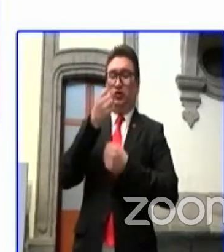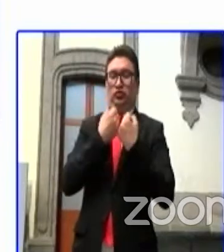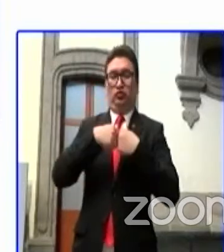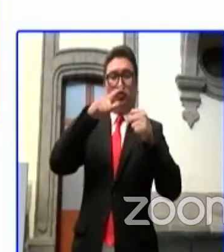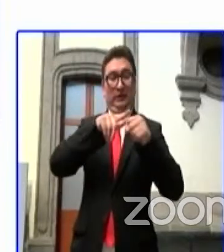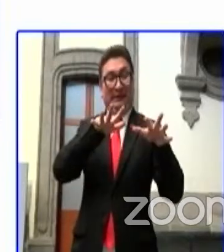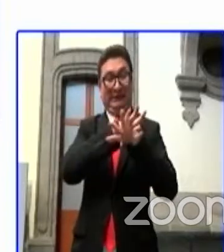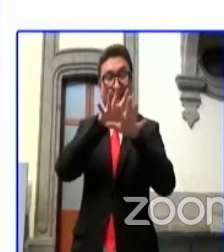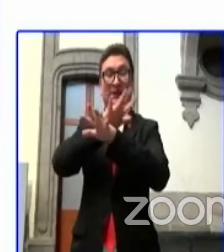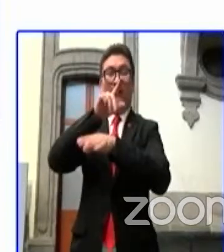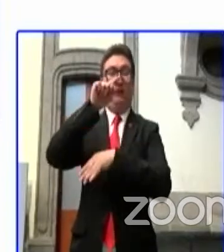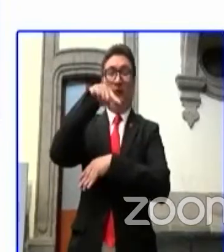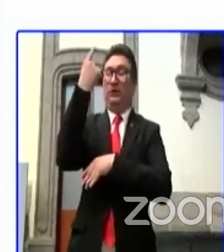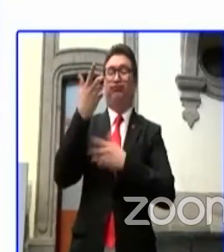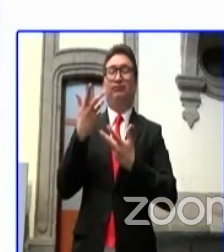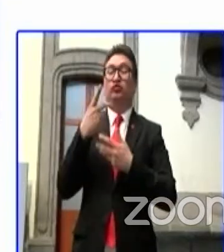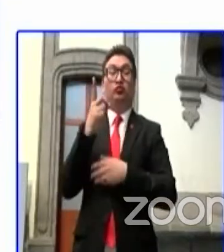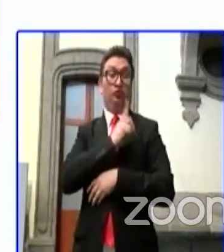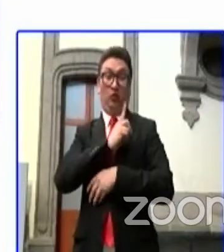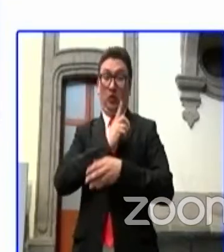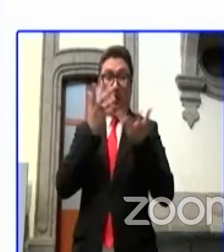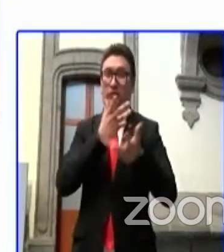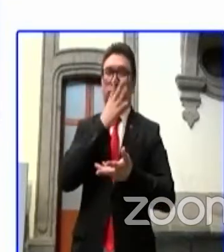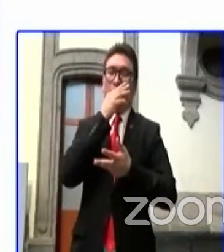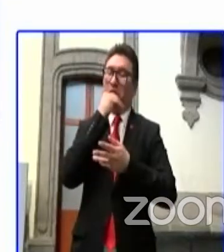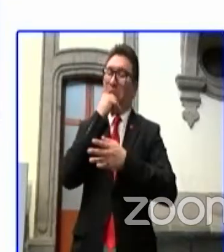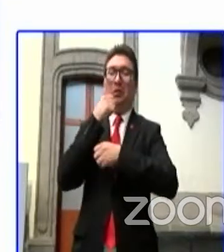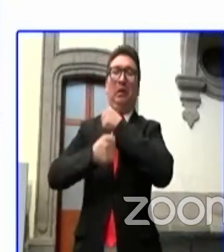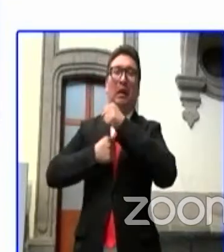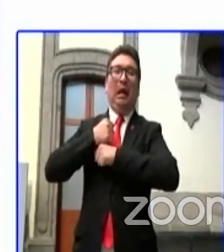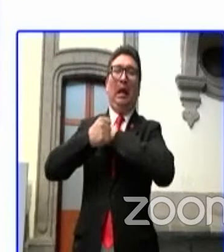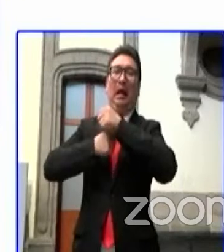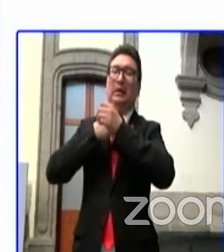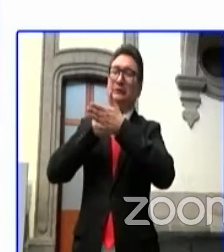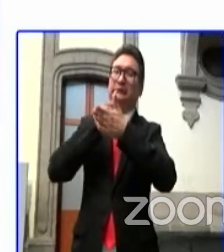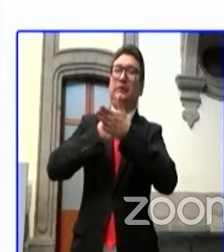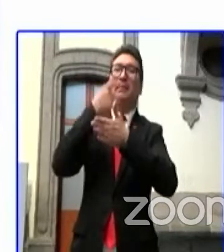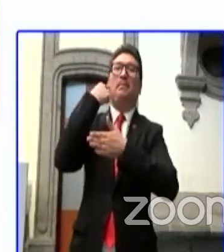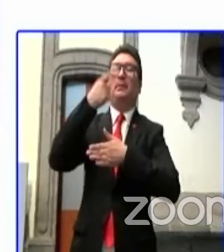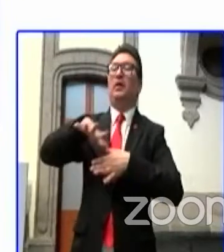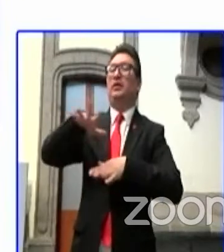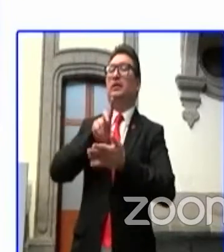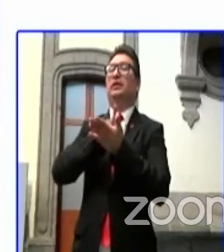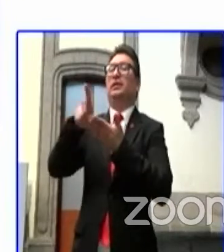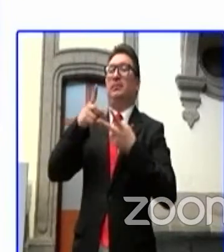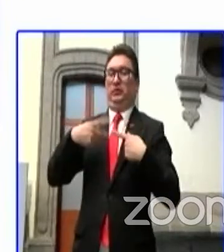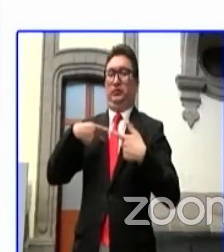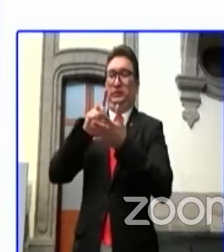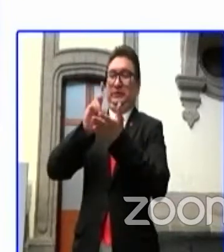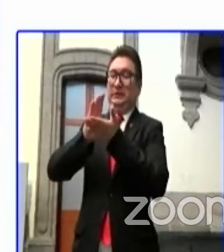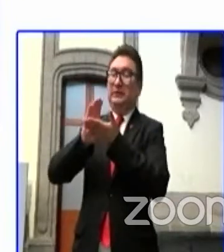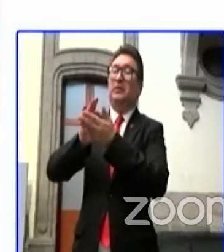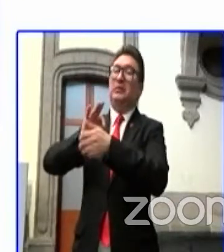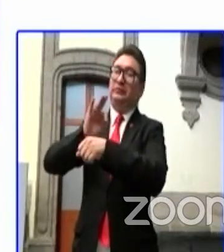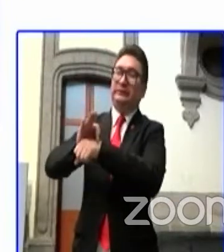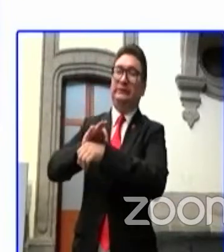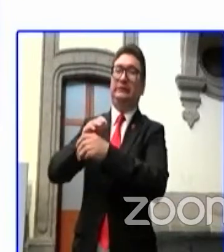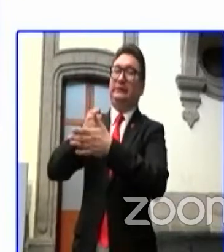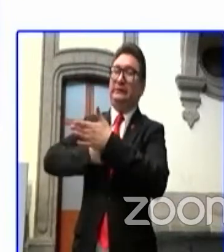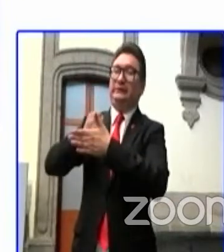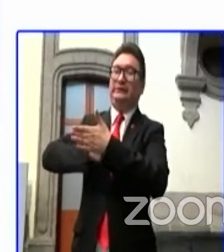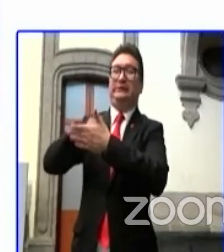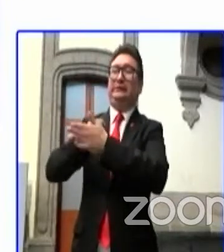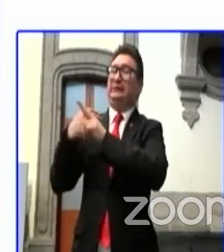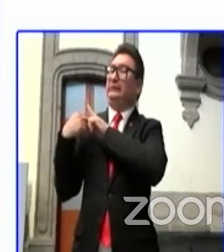generado solos y hay décadas de defensa de los derechos de las personas con discapacidad y sin embargo